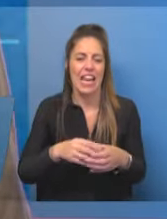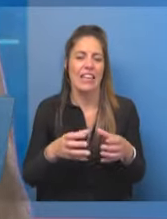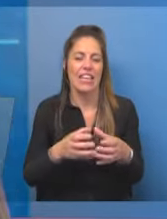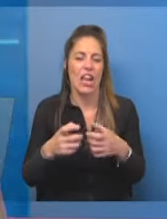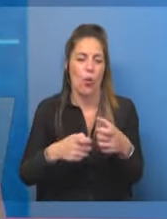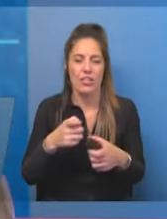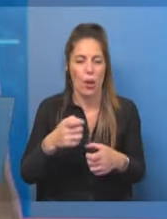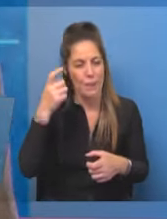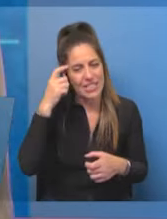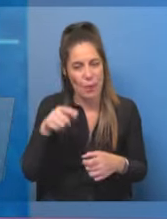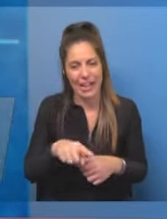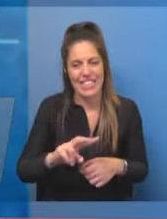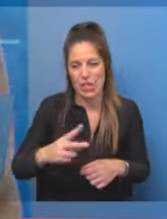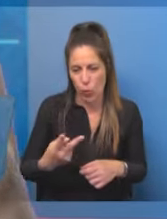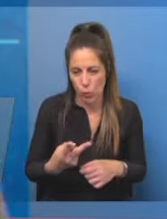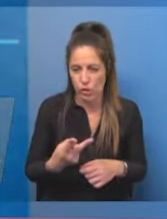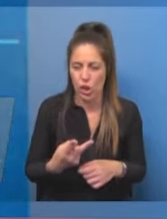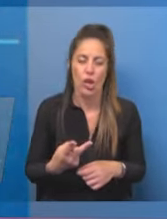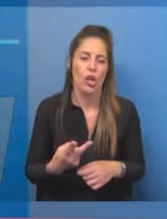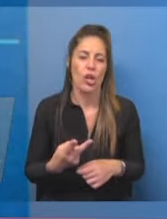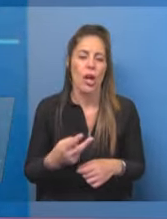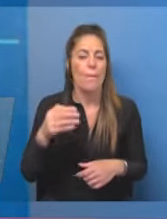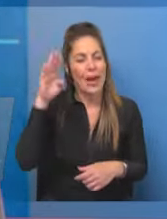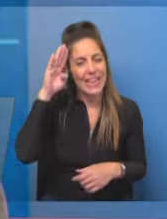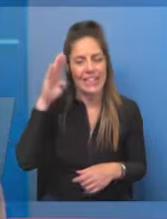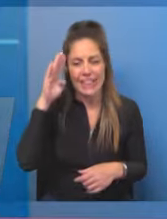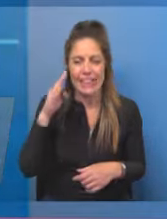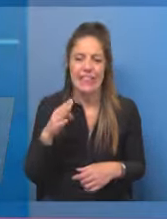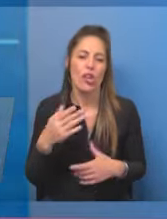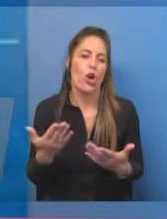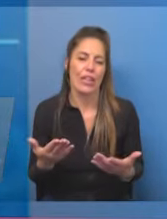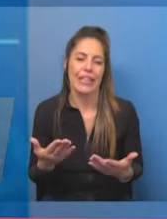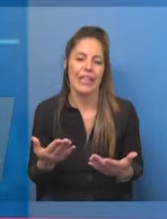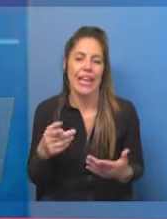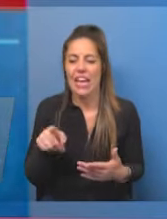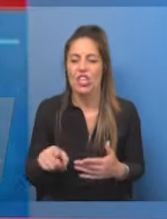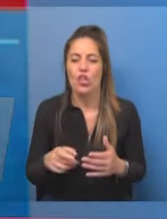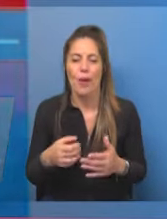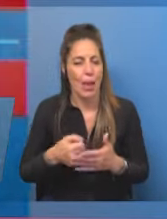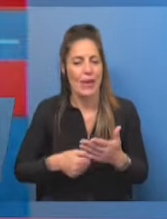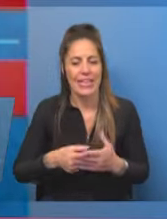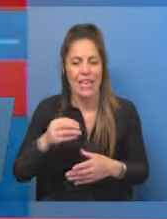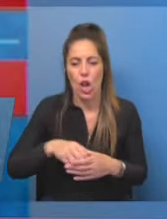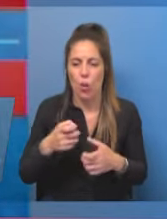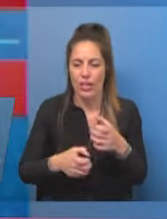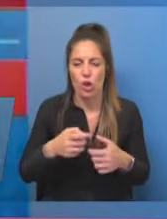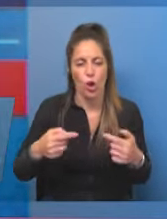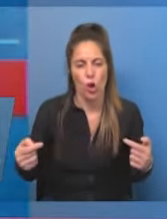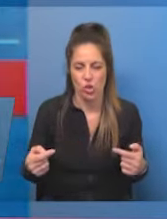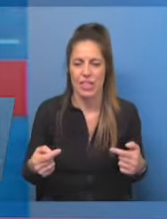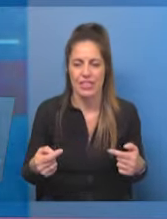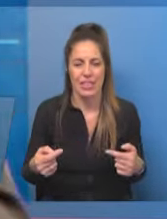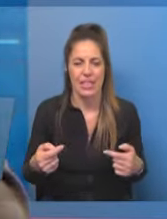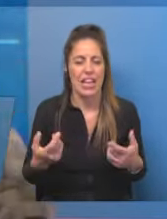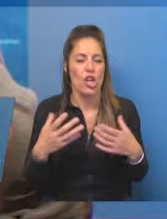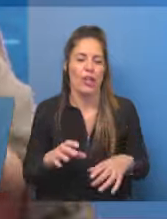podía salir segundo manini con que bueno Con que ellos le van a meter a la coalición un par de cosas que que no